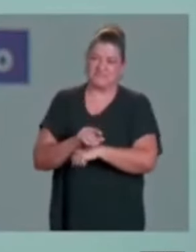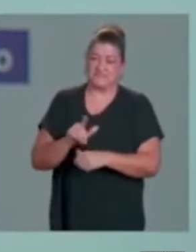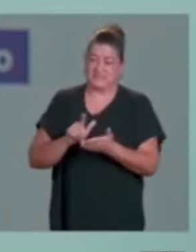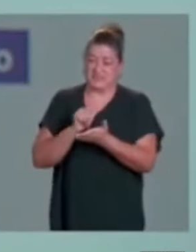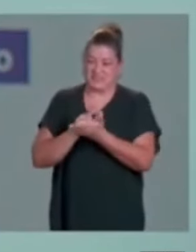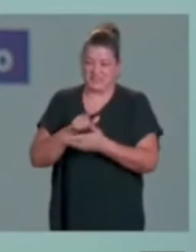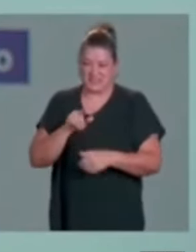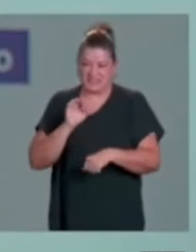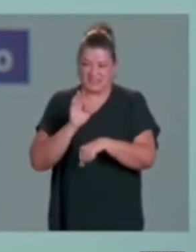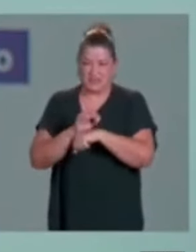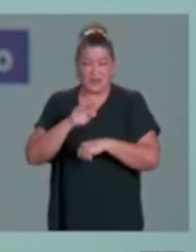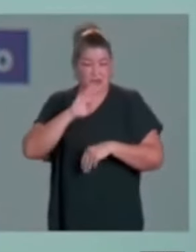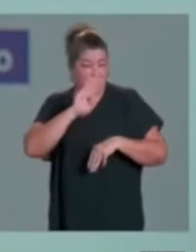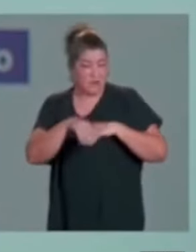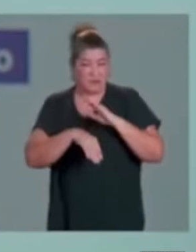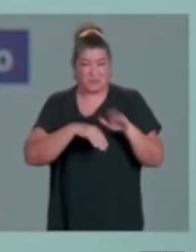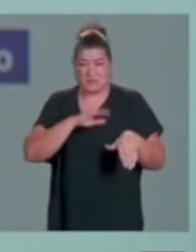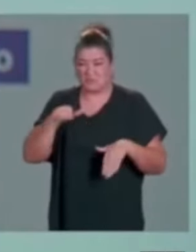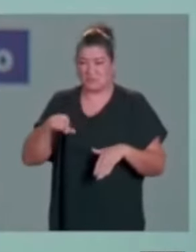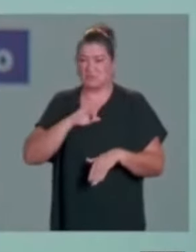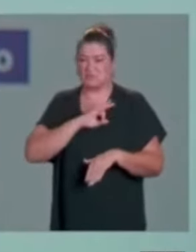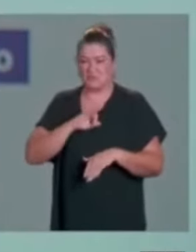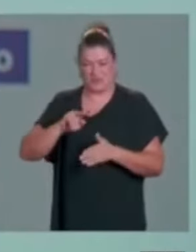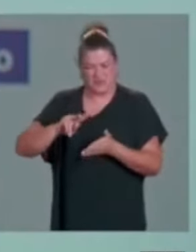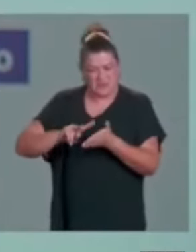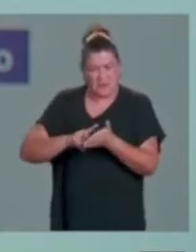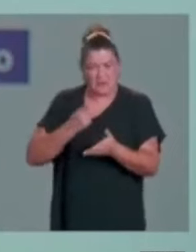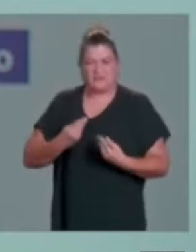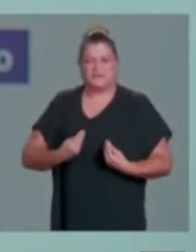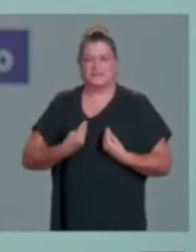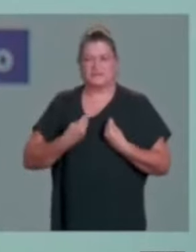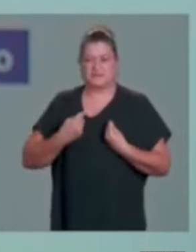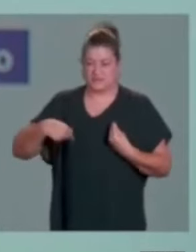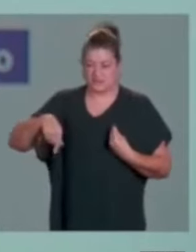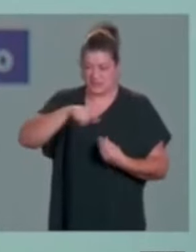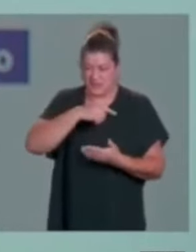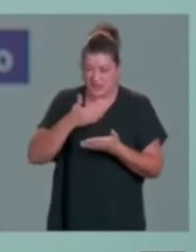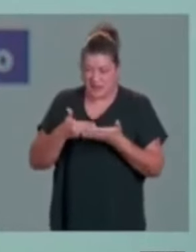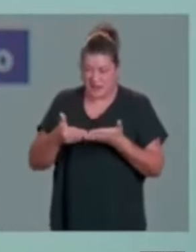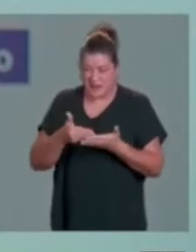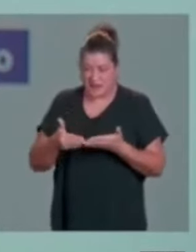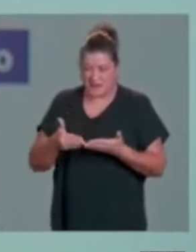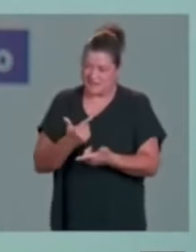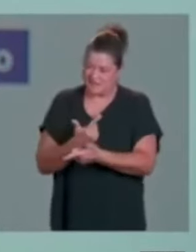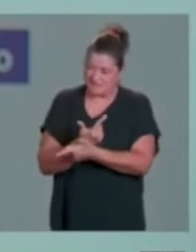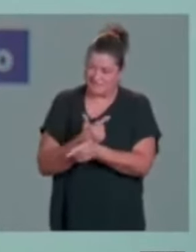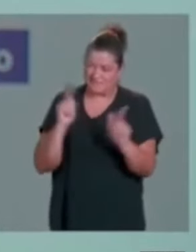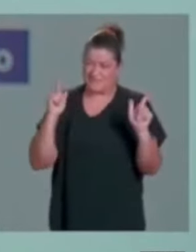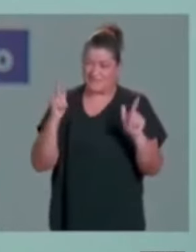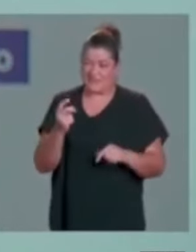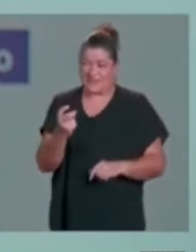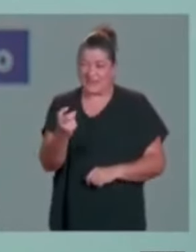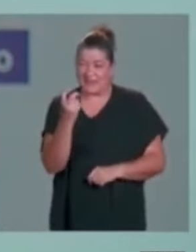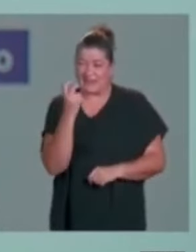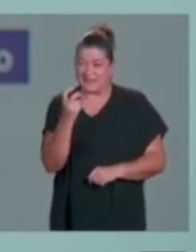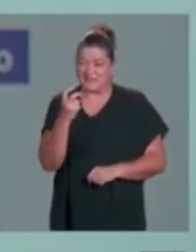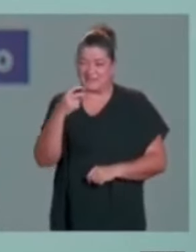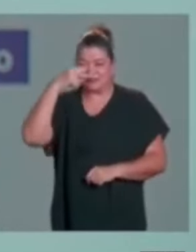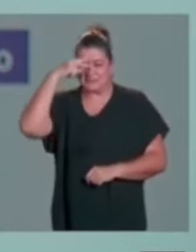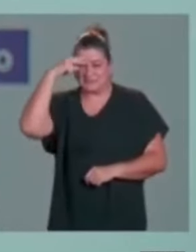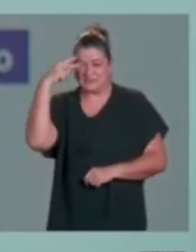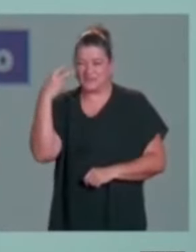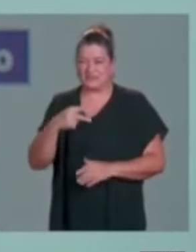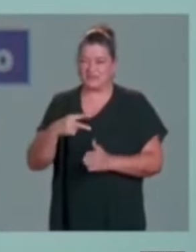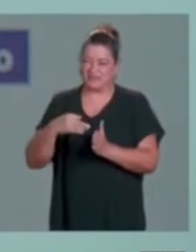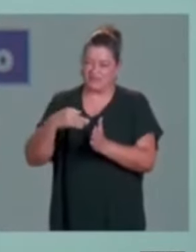muerte. Traigamos la libertad a nuestras vidas. Eso es lo que necesita México.